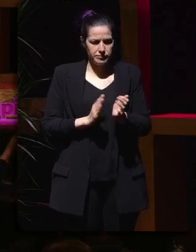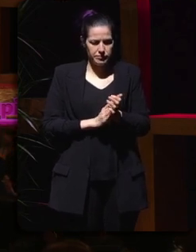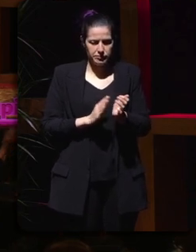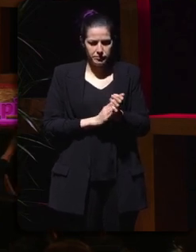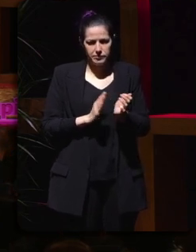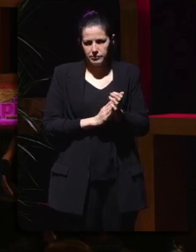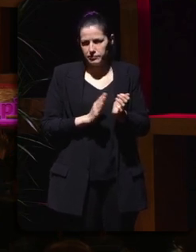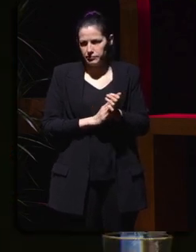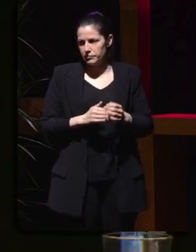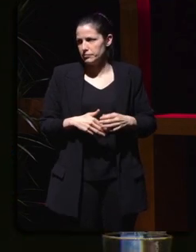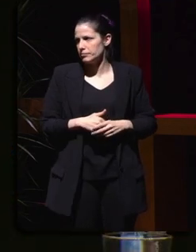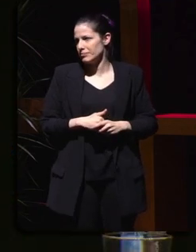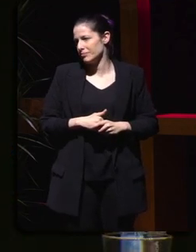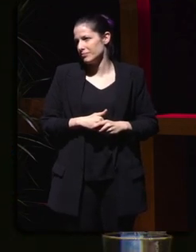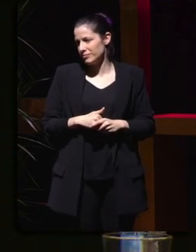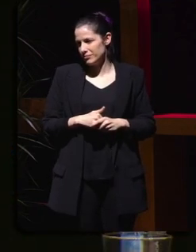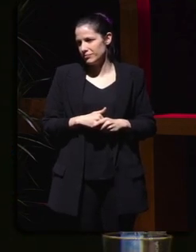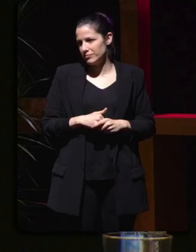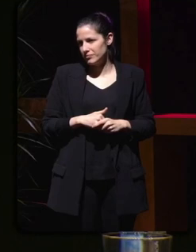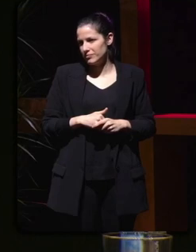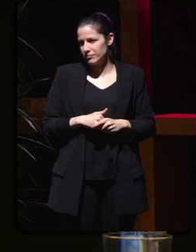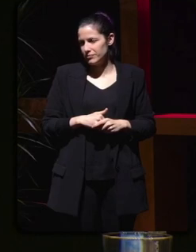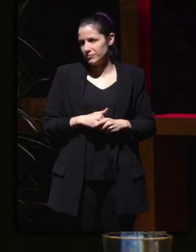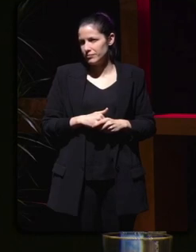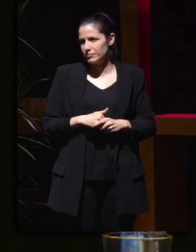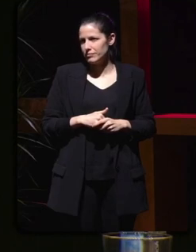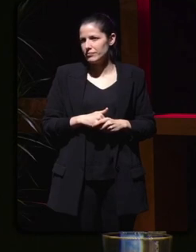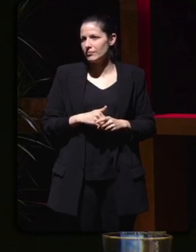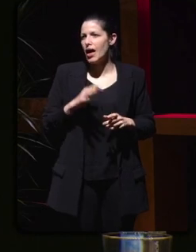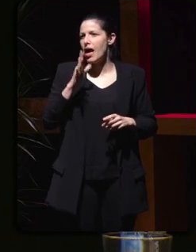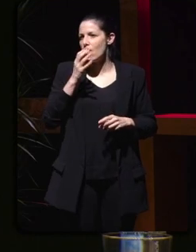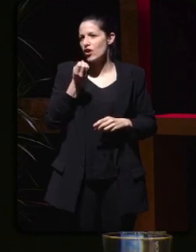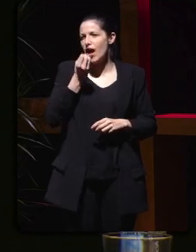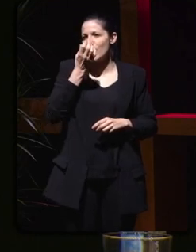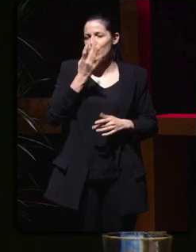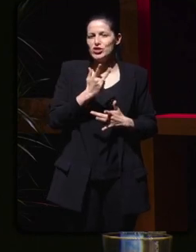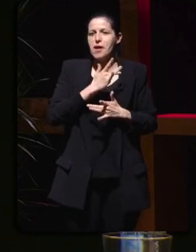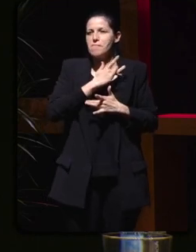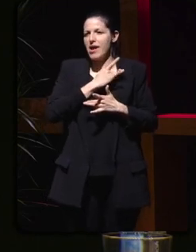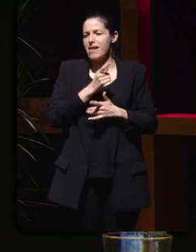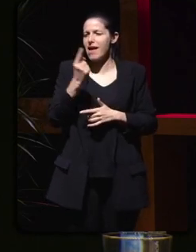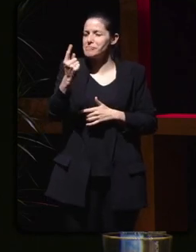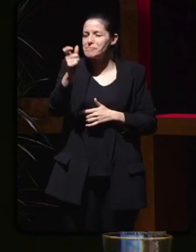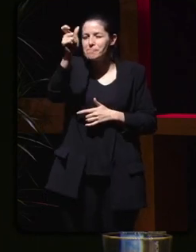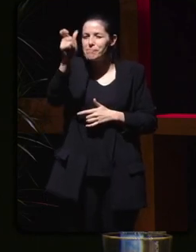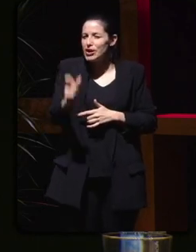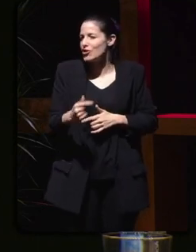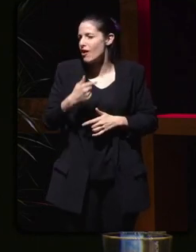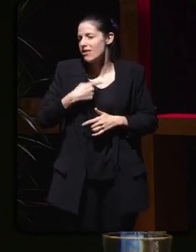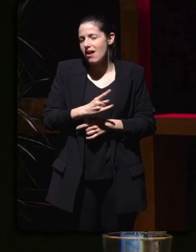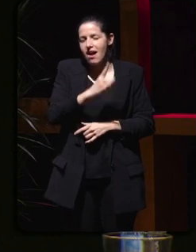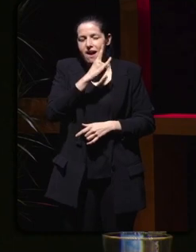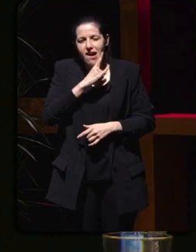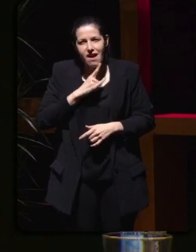y dicho esto les dejo el paso a Rosa María que la una de las personas a las que más miro en el mundo